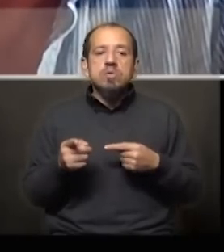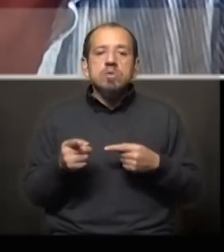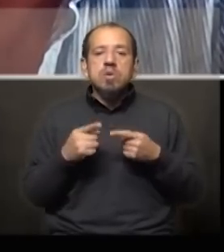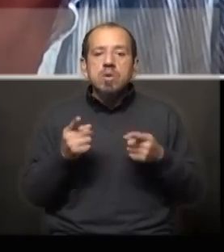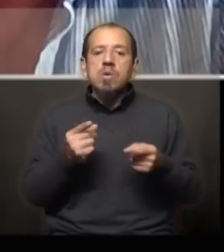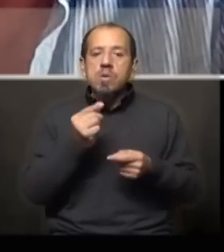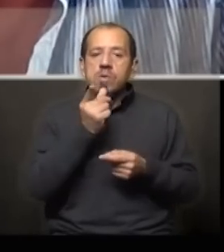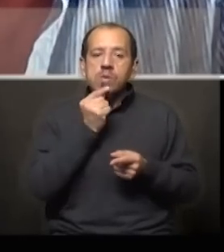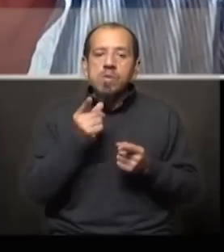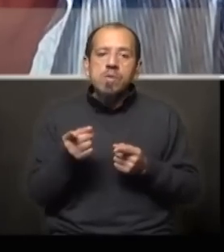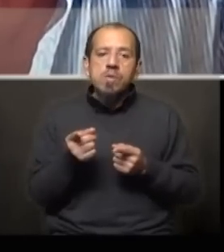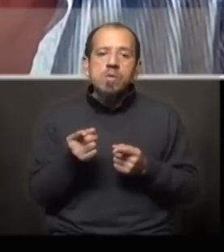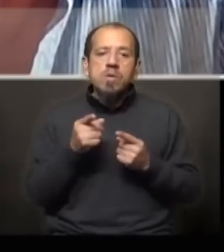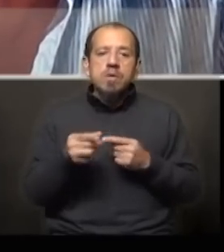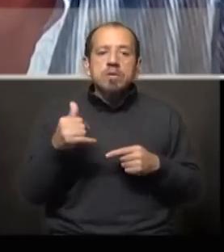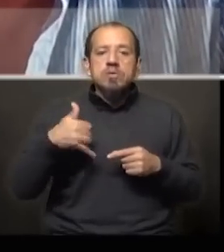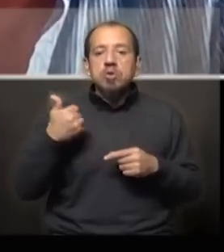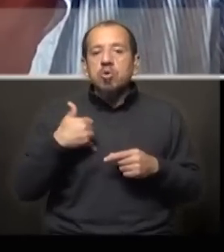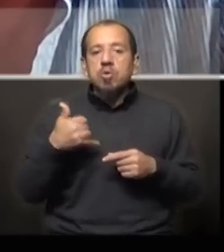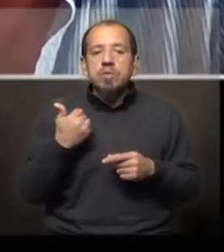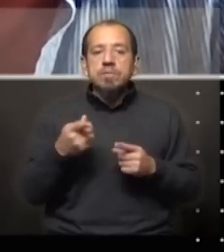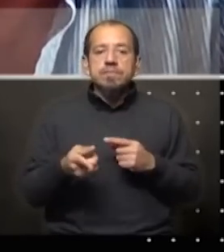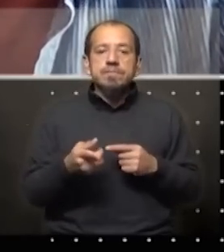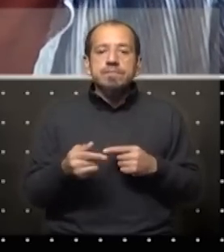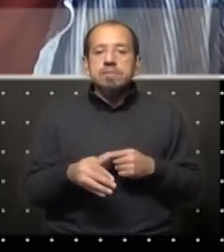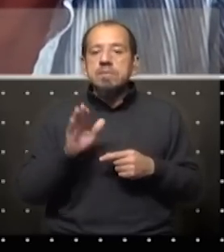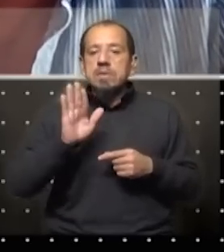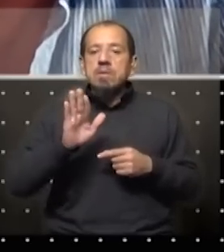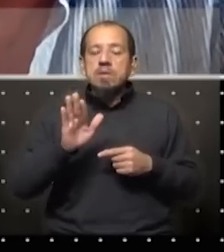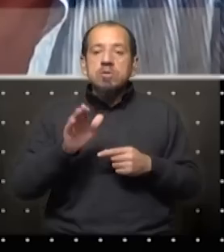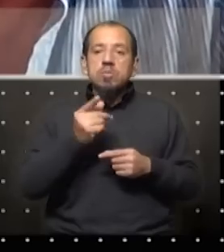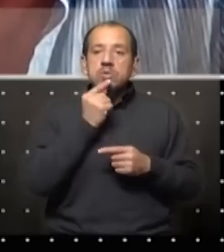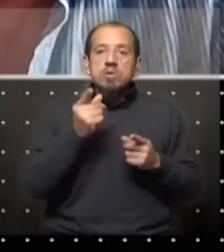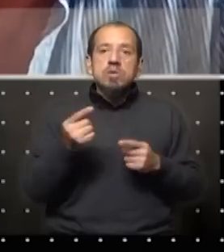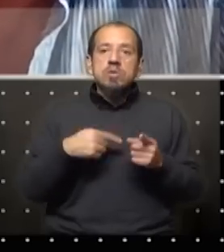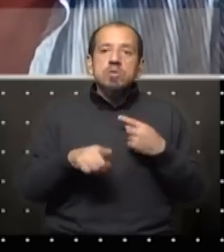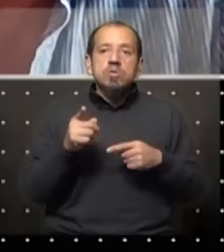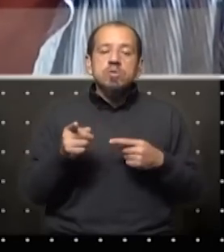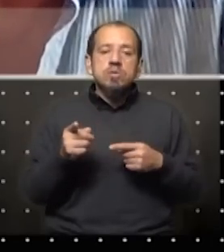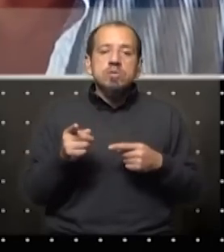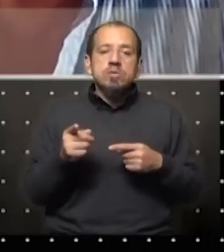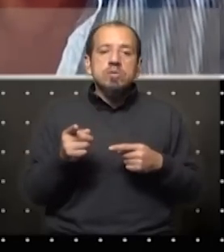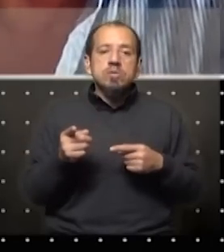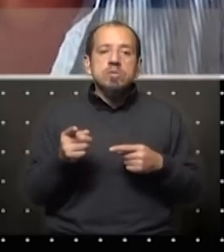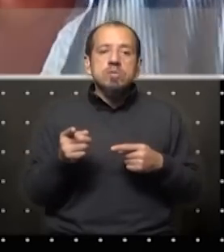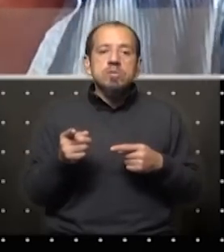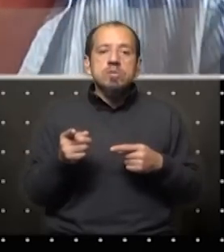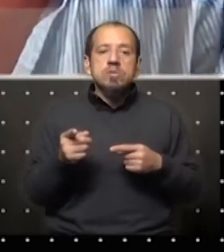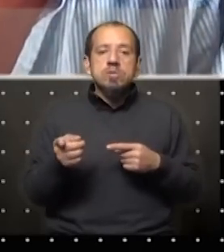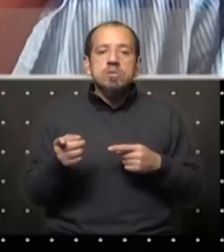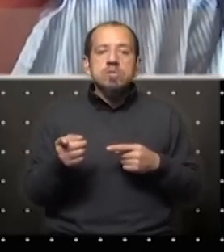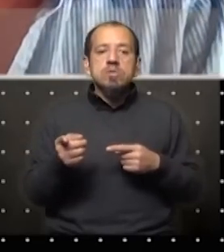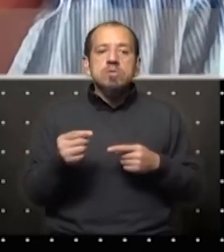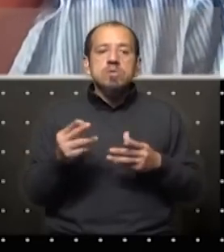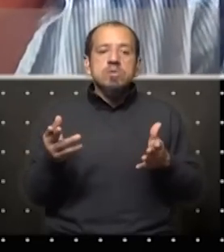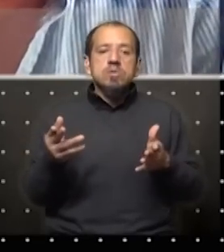pretendió la policía que este joven estaba este amenazando los a los policías y este que autorizaba el uso